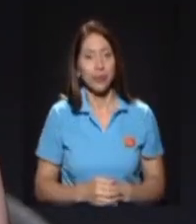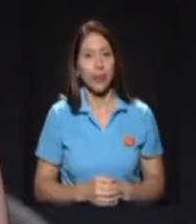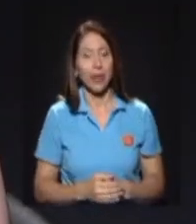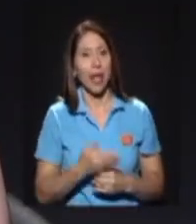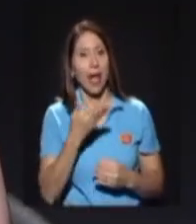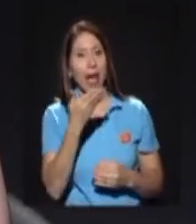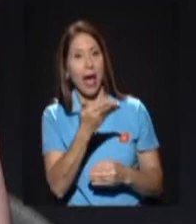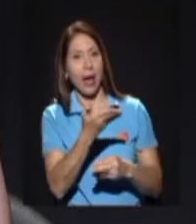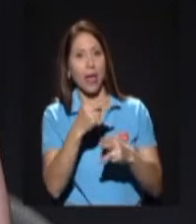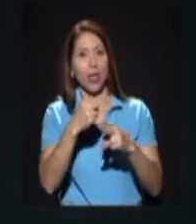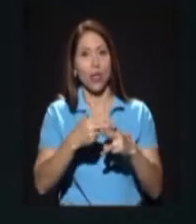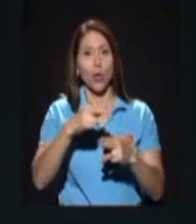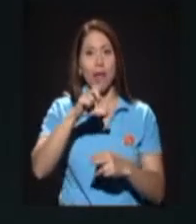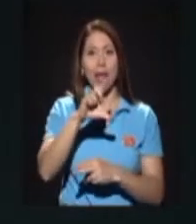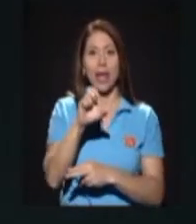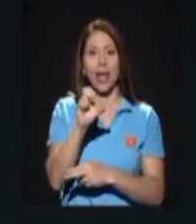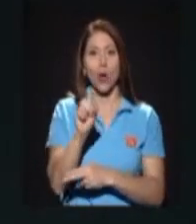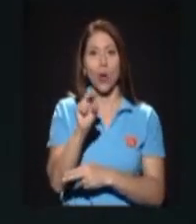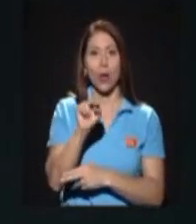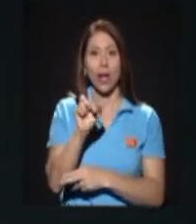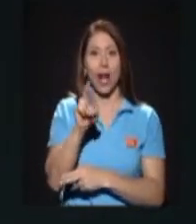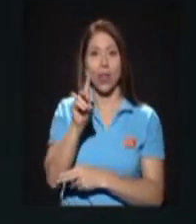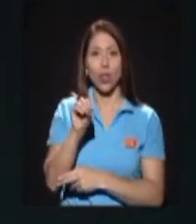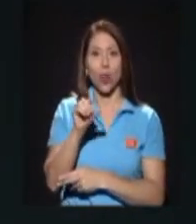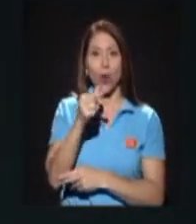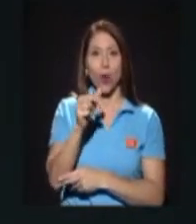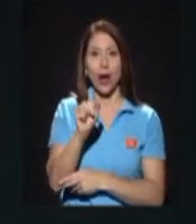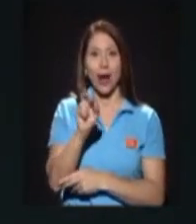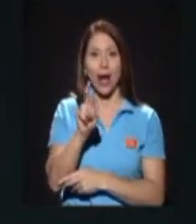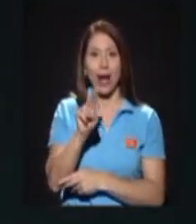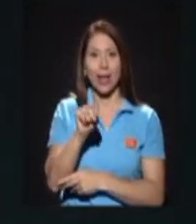a don Leonardo Garnier, que empieza el año